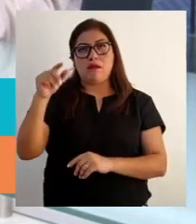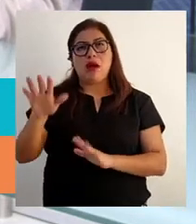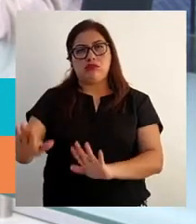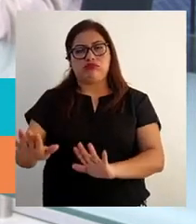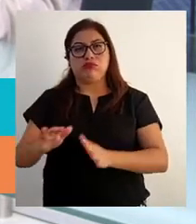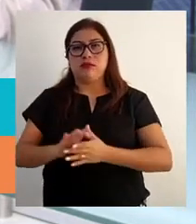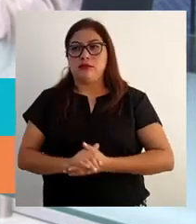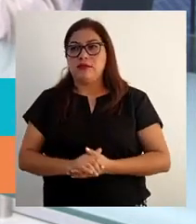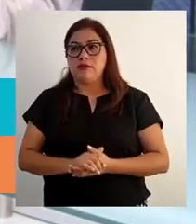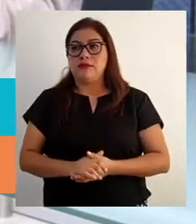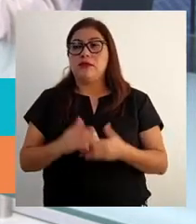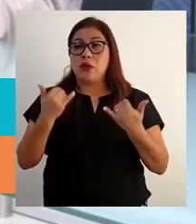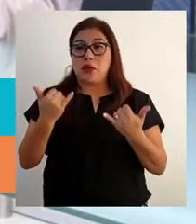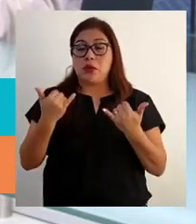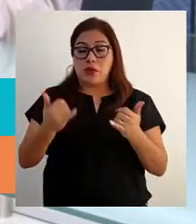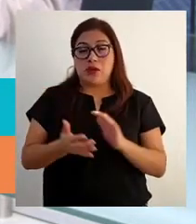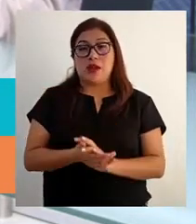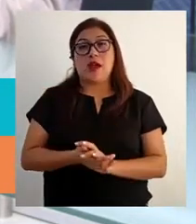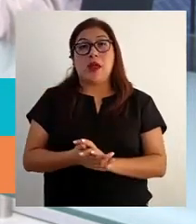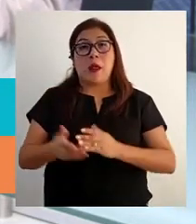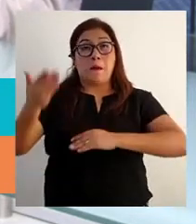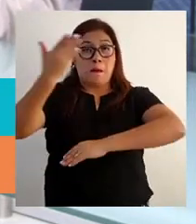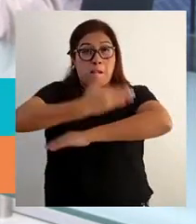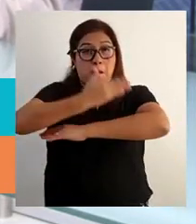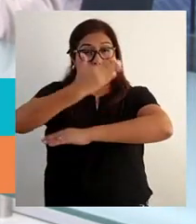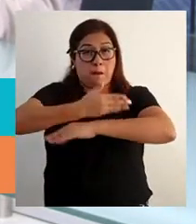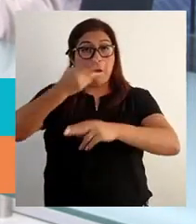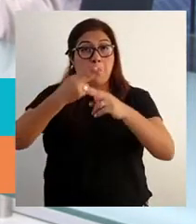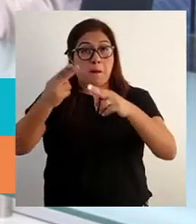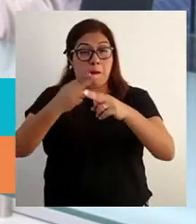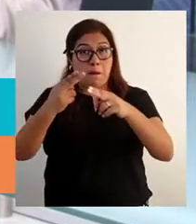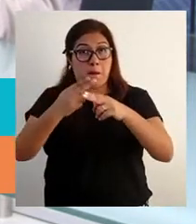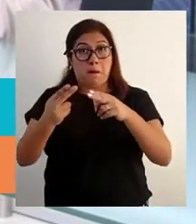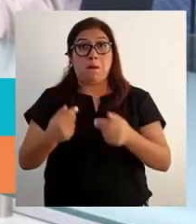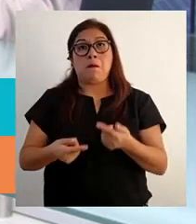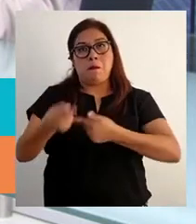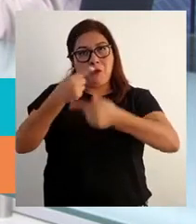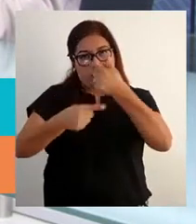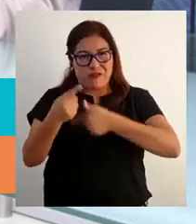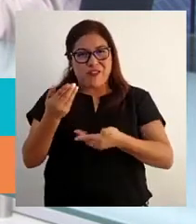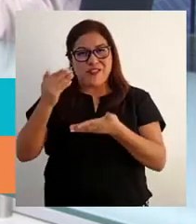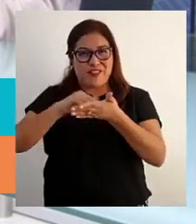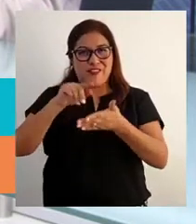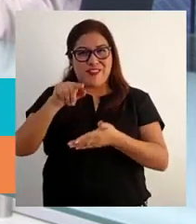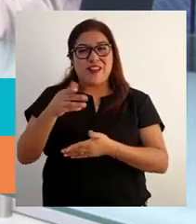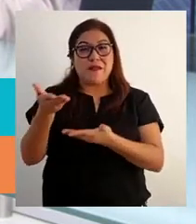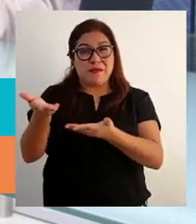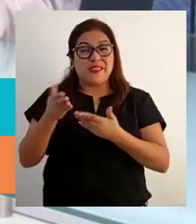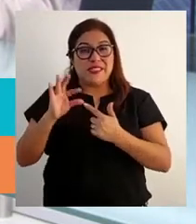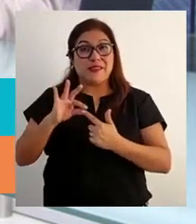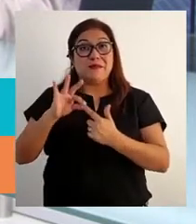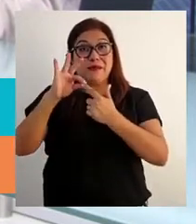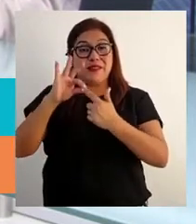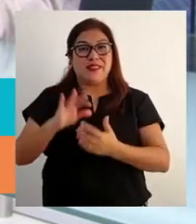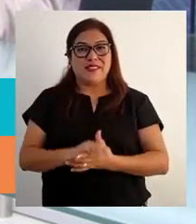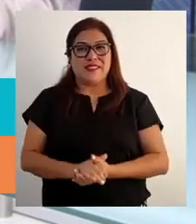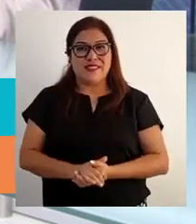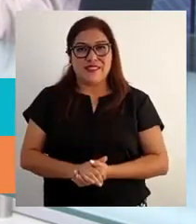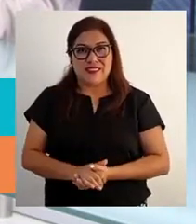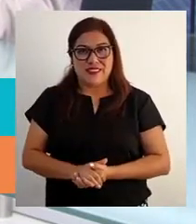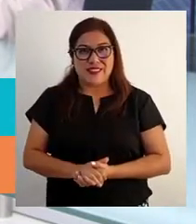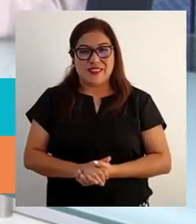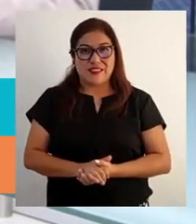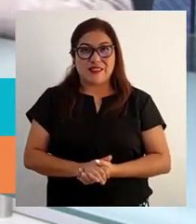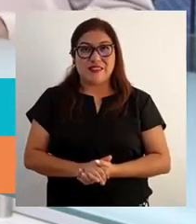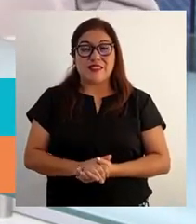una pequeña pausa y vamos a regresar con nuestros invitados especiales. No la define. Evitemos usar especialmente